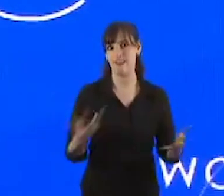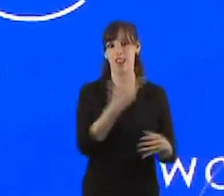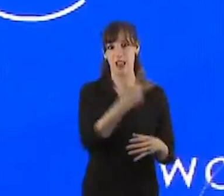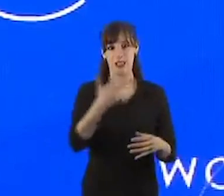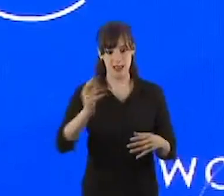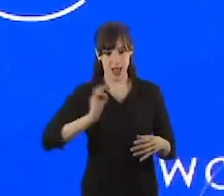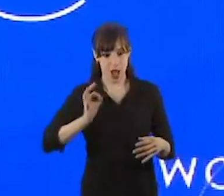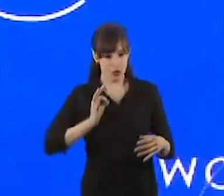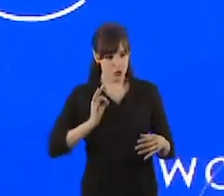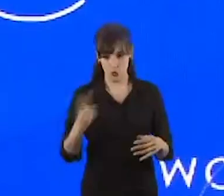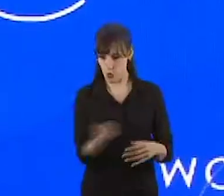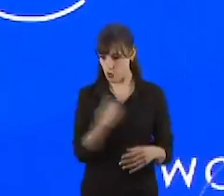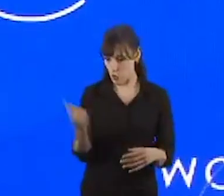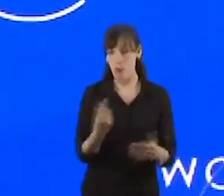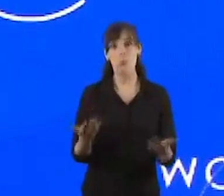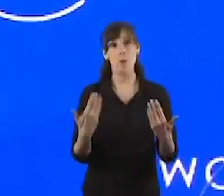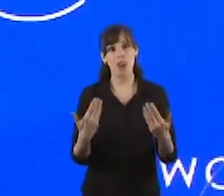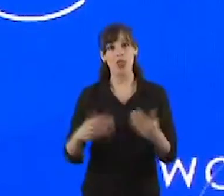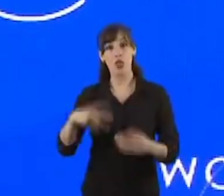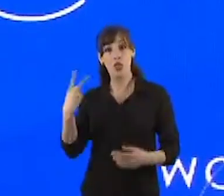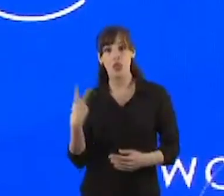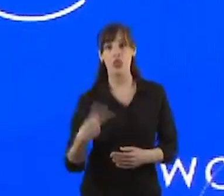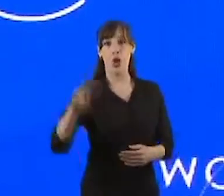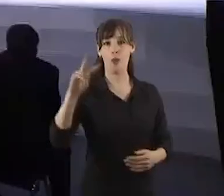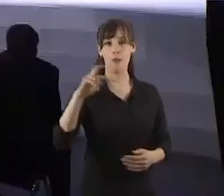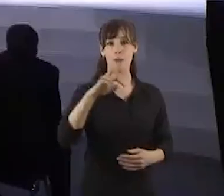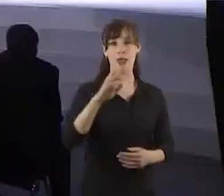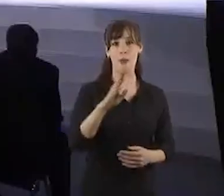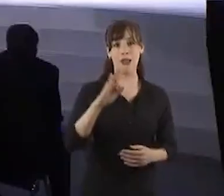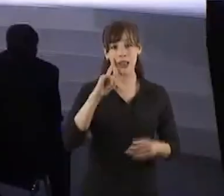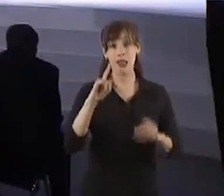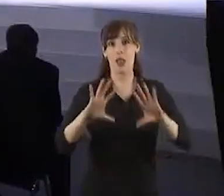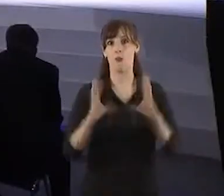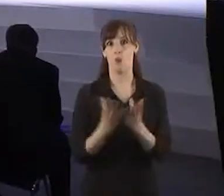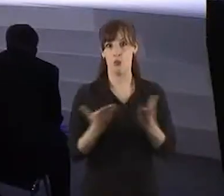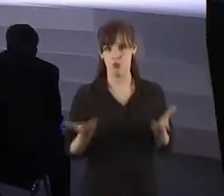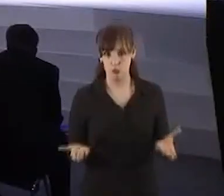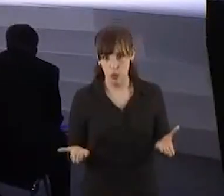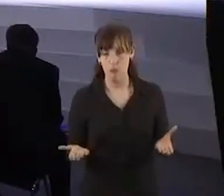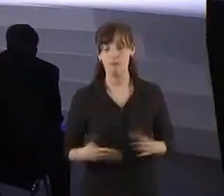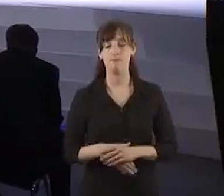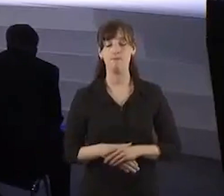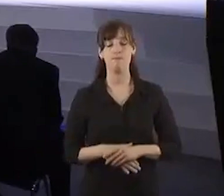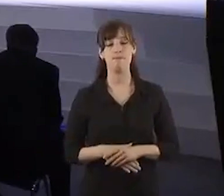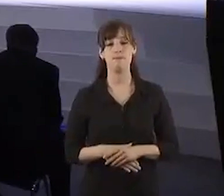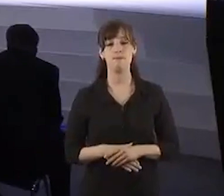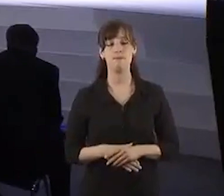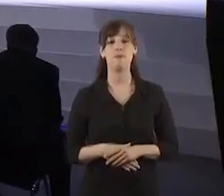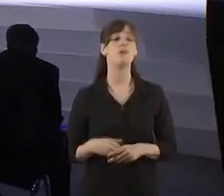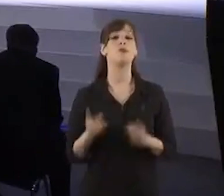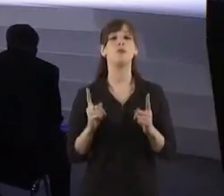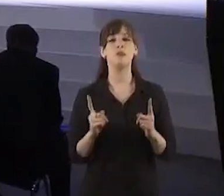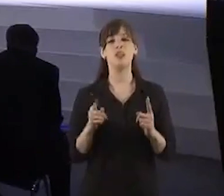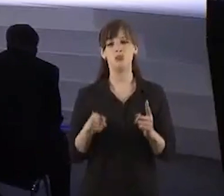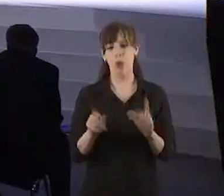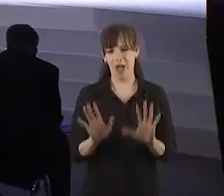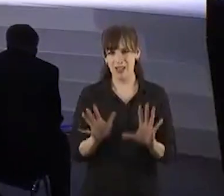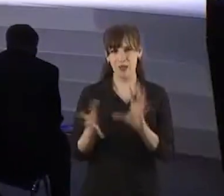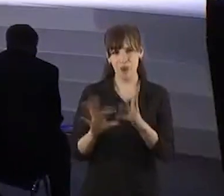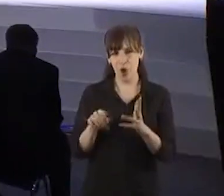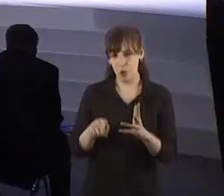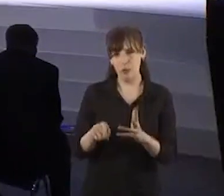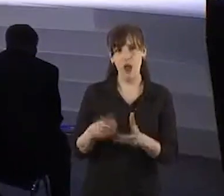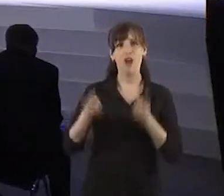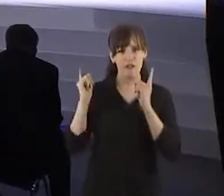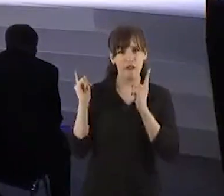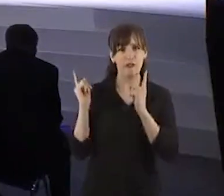años podríamos duplicar el PBI per cápita del mundo. Esta tendencia, lejos de detenerse, se mantiene